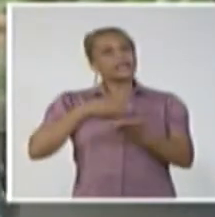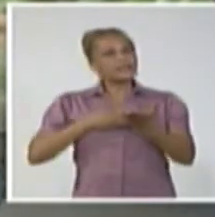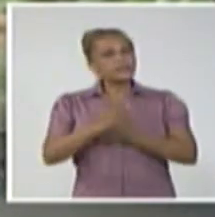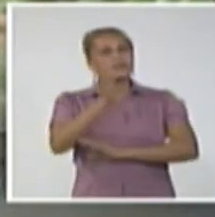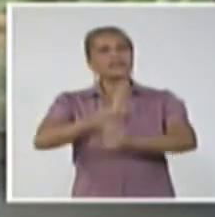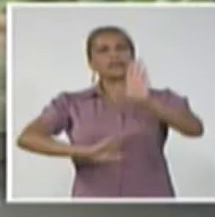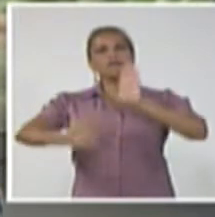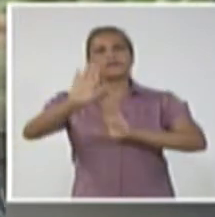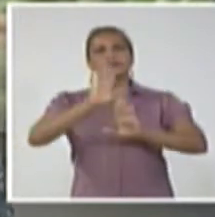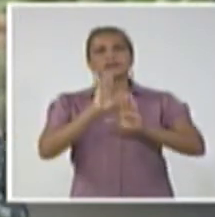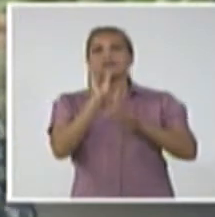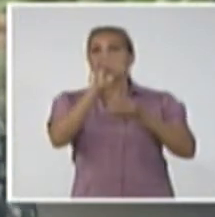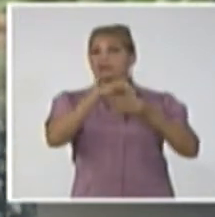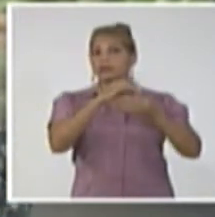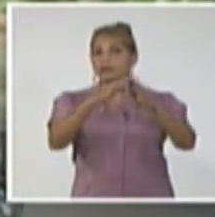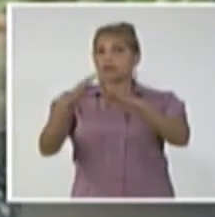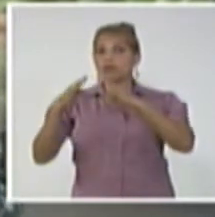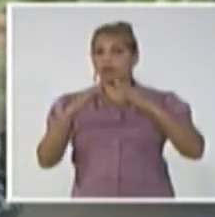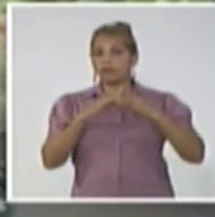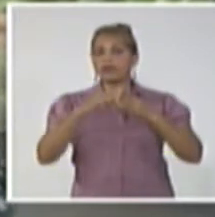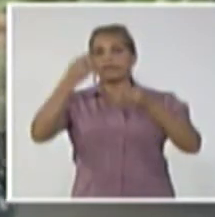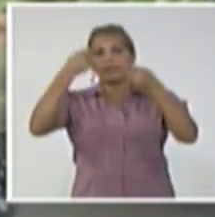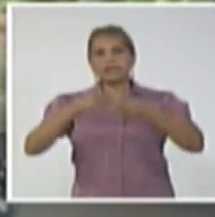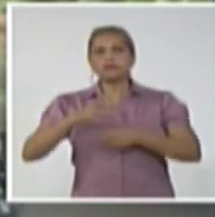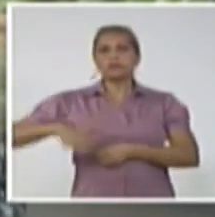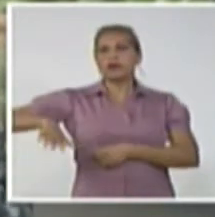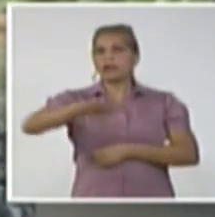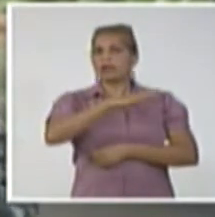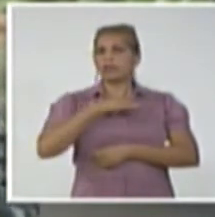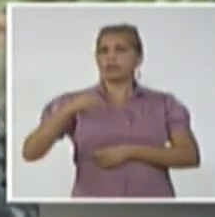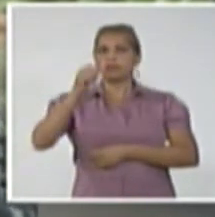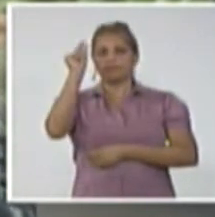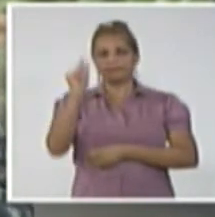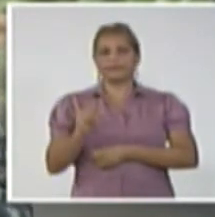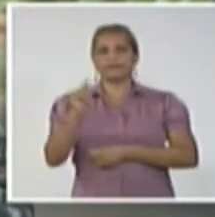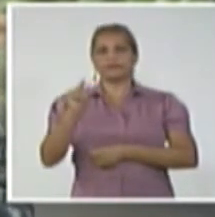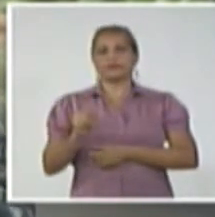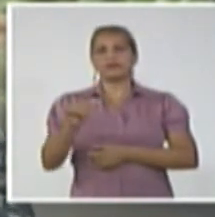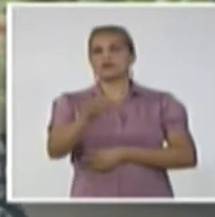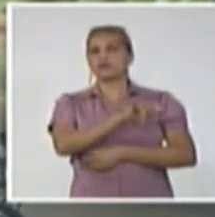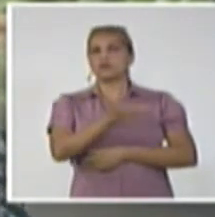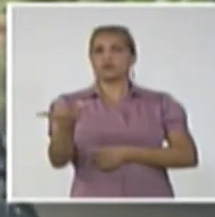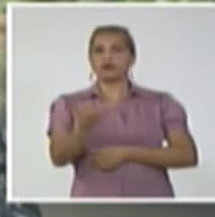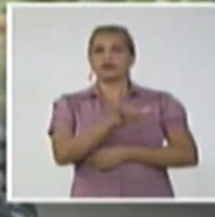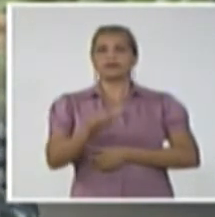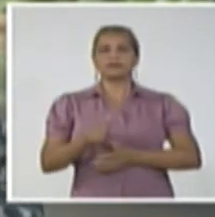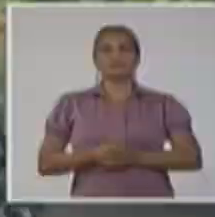sectores todos los derechos para todas las personas. Talía González, Sistema Informativo de la Televisión Cubana.